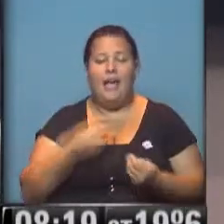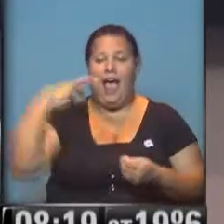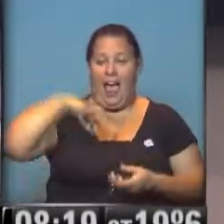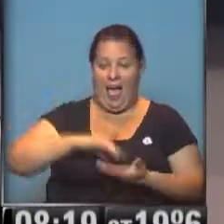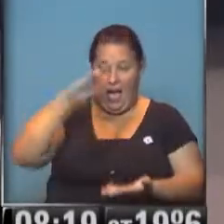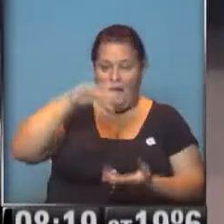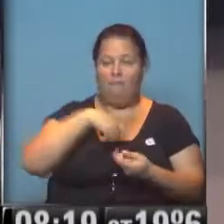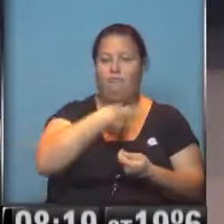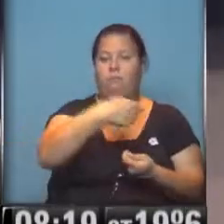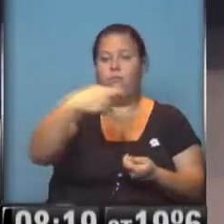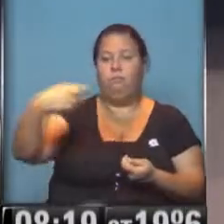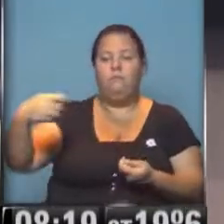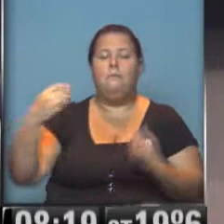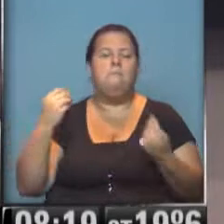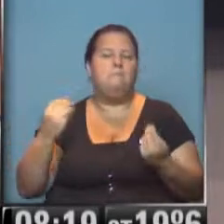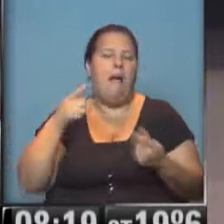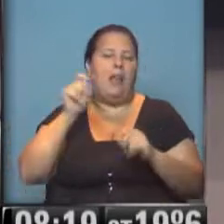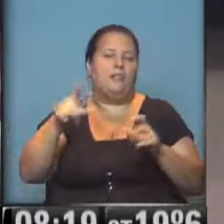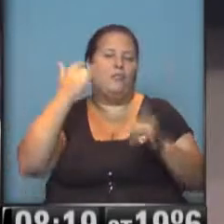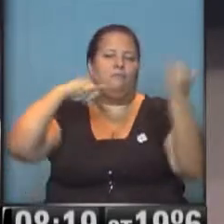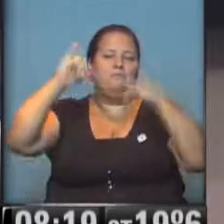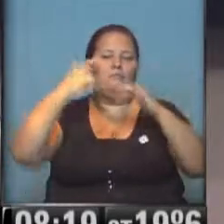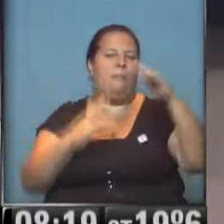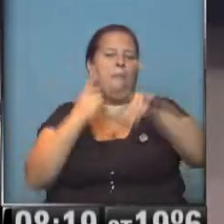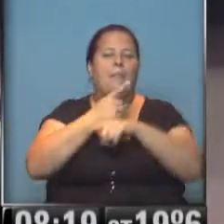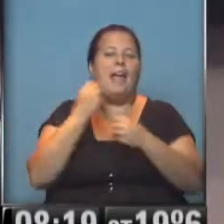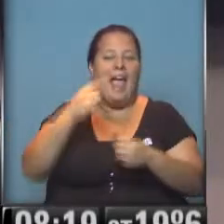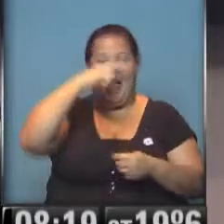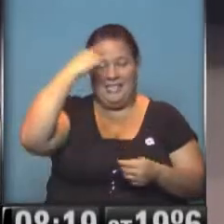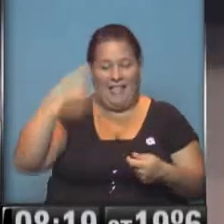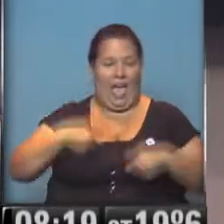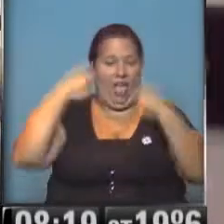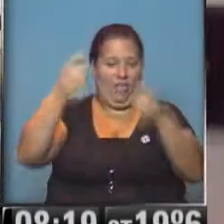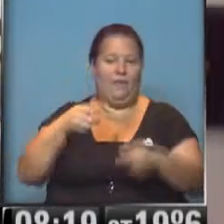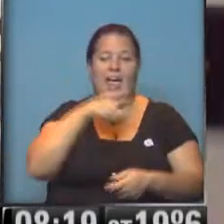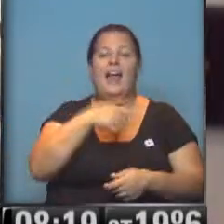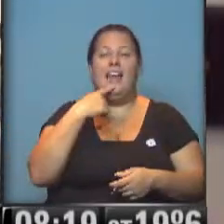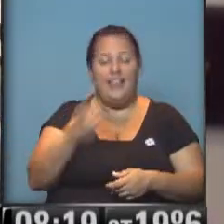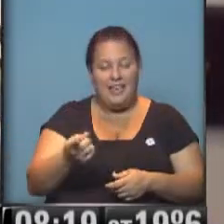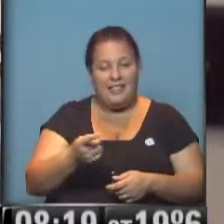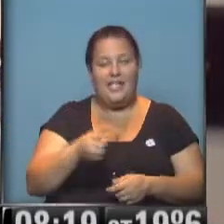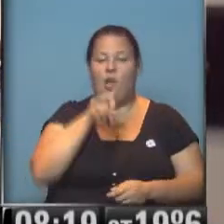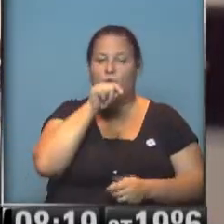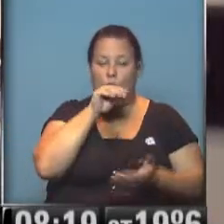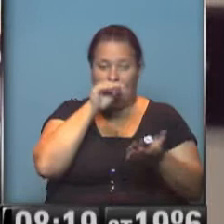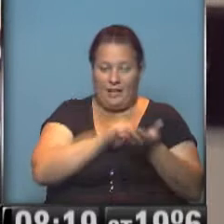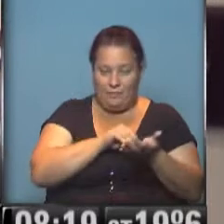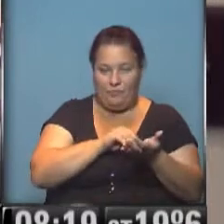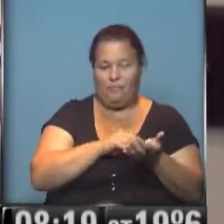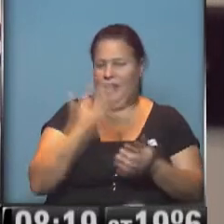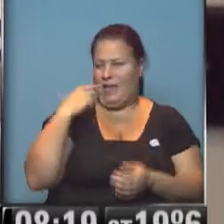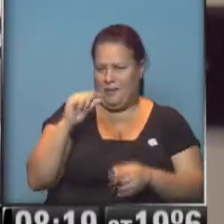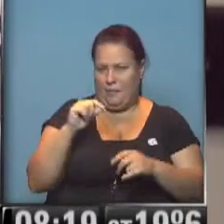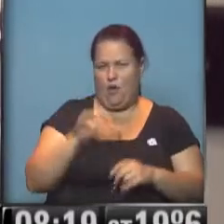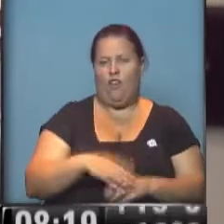hacia su accionista principal entre comillas que es el estado nacional bueno él decía incluso en uno de sus tuits hace días